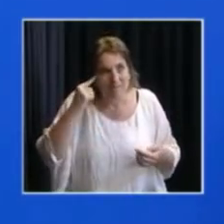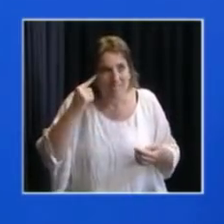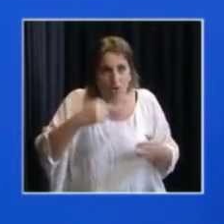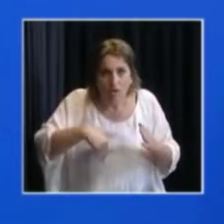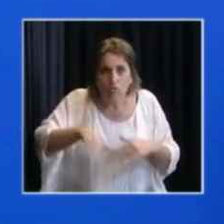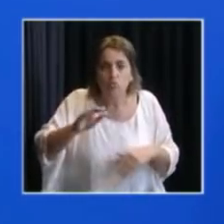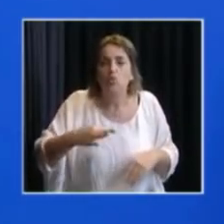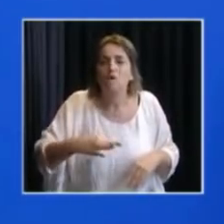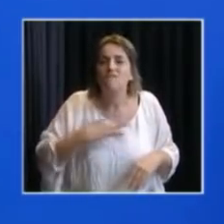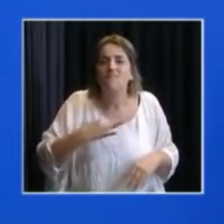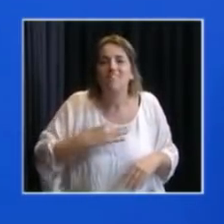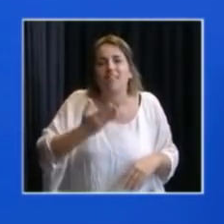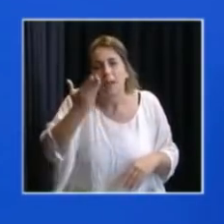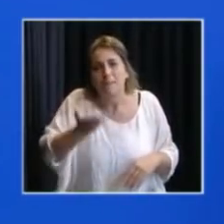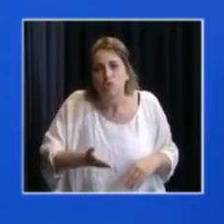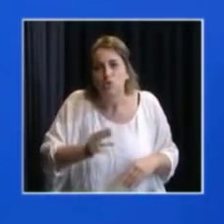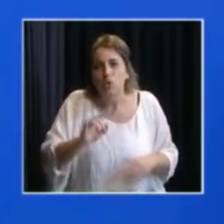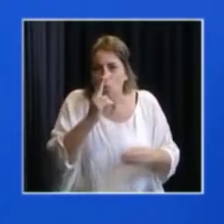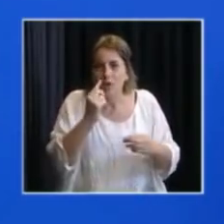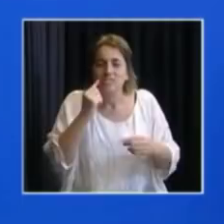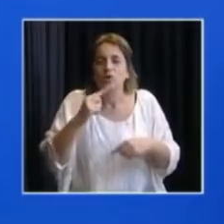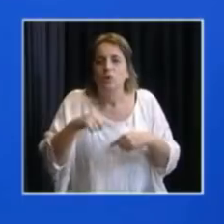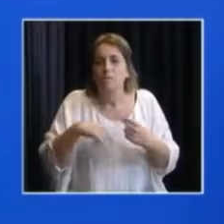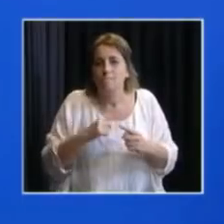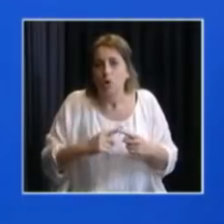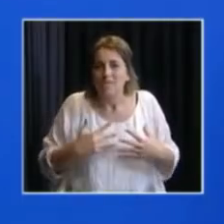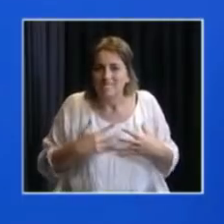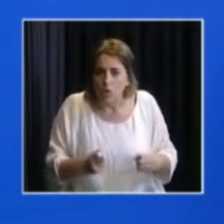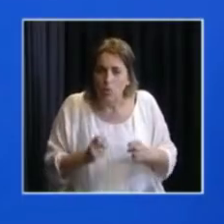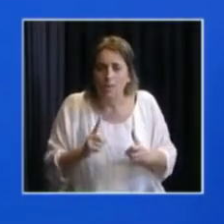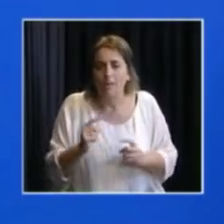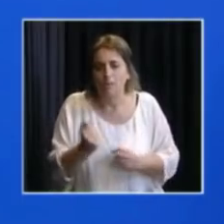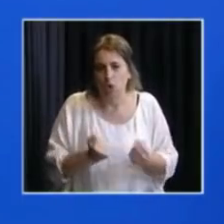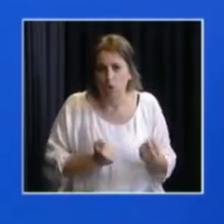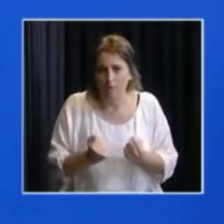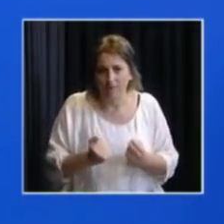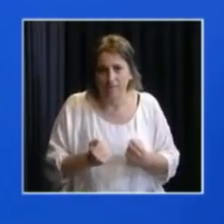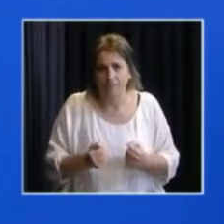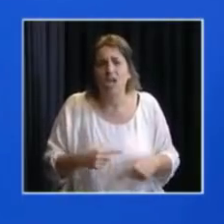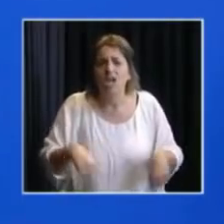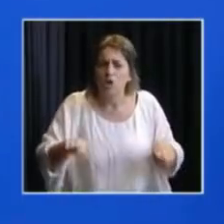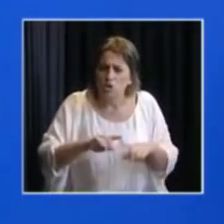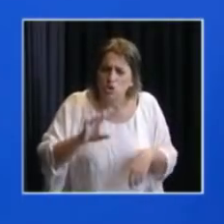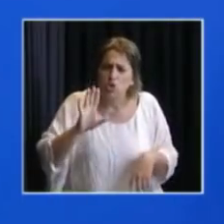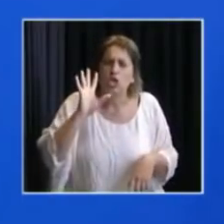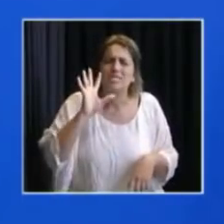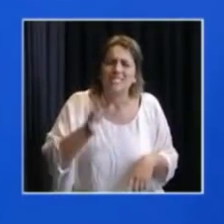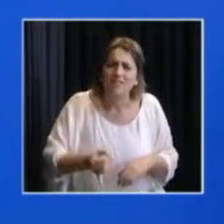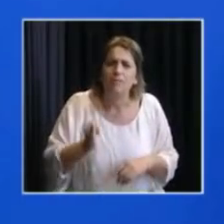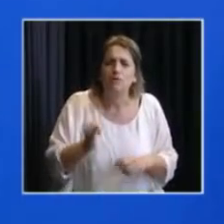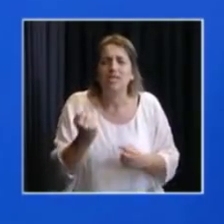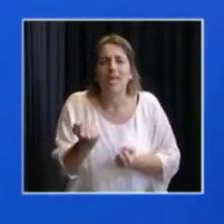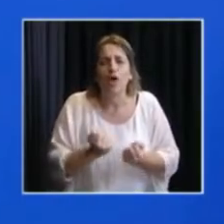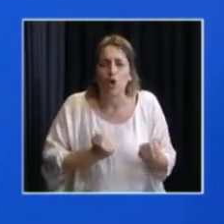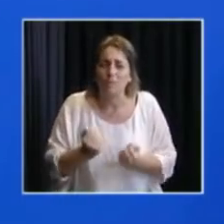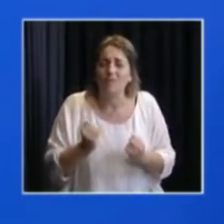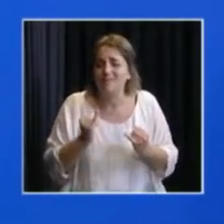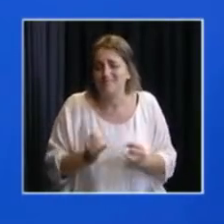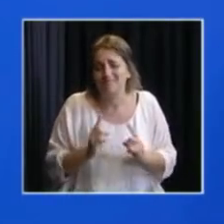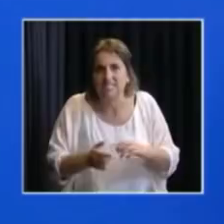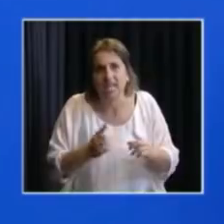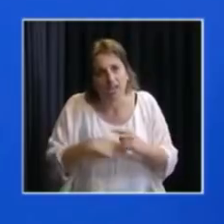los uruguayos, empezando por su salud, siguiendo por su economía. Sabiendo también que la economía afecta a la